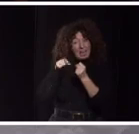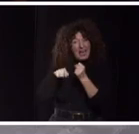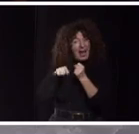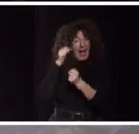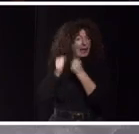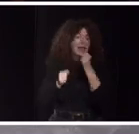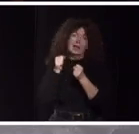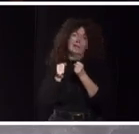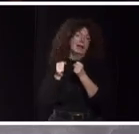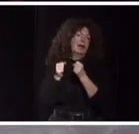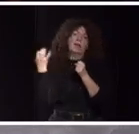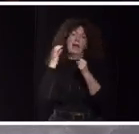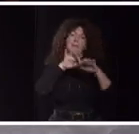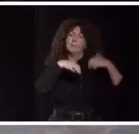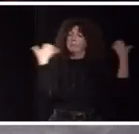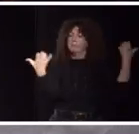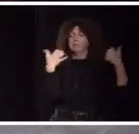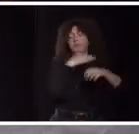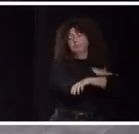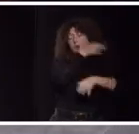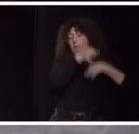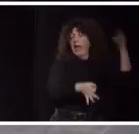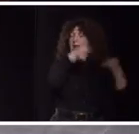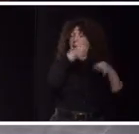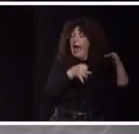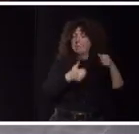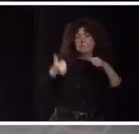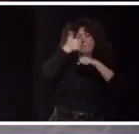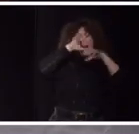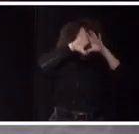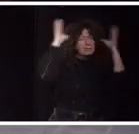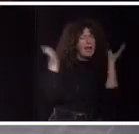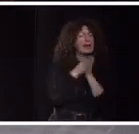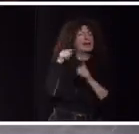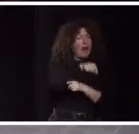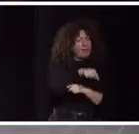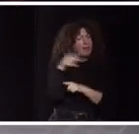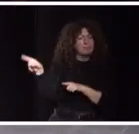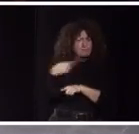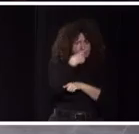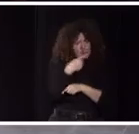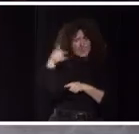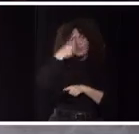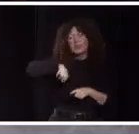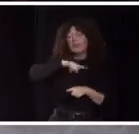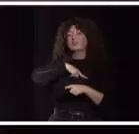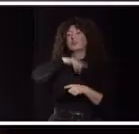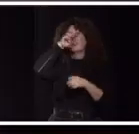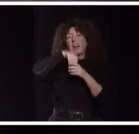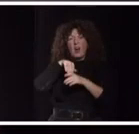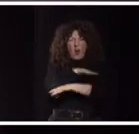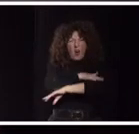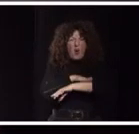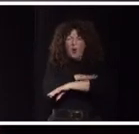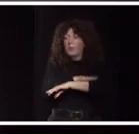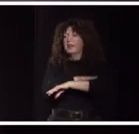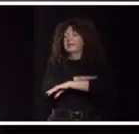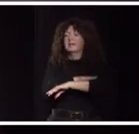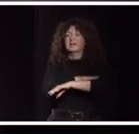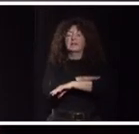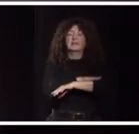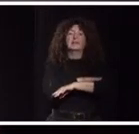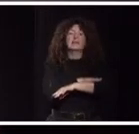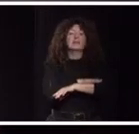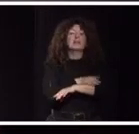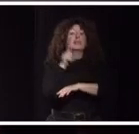ante la Corte Penal Internacional. Hemos sido la única fuerza política que está dentro de un gobierno que ha tenido esa valentía. Y eso es